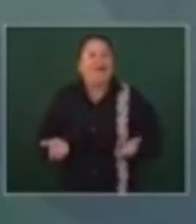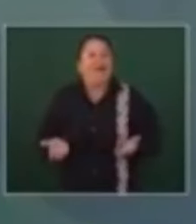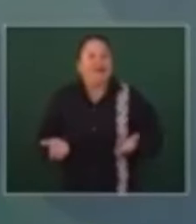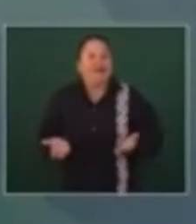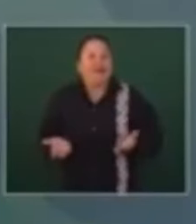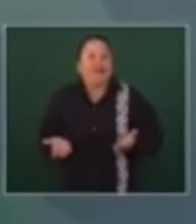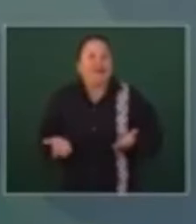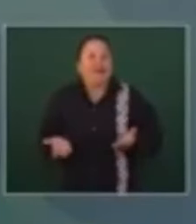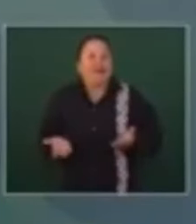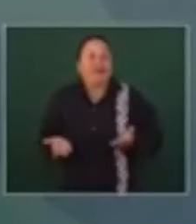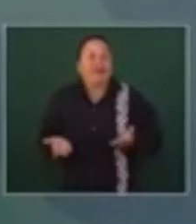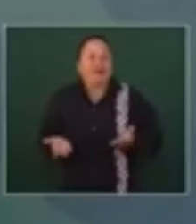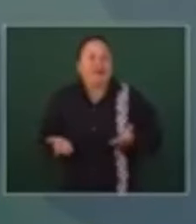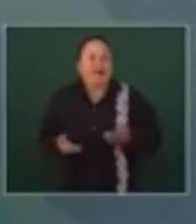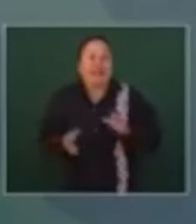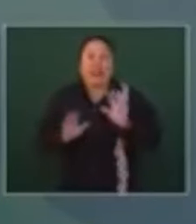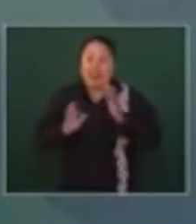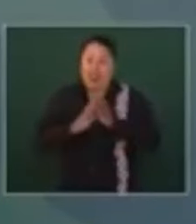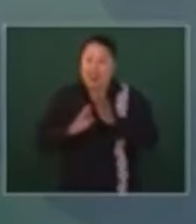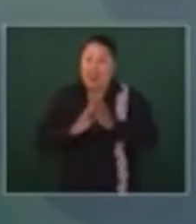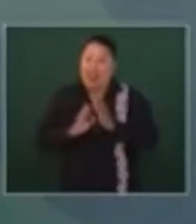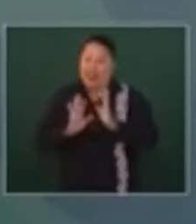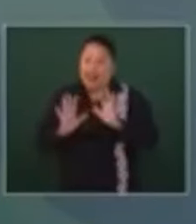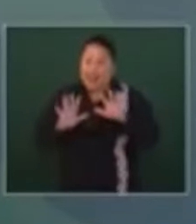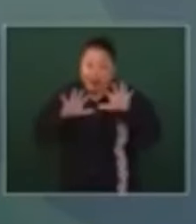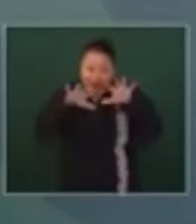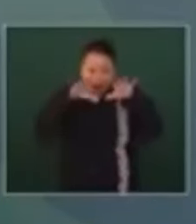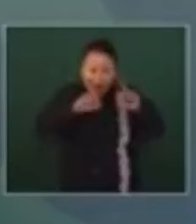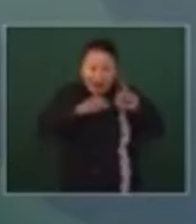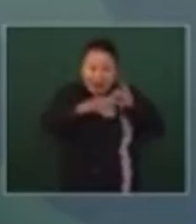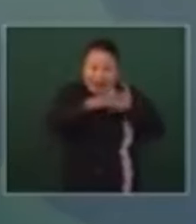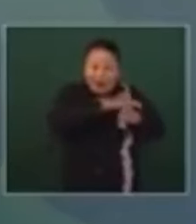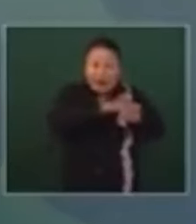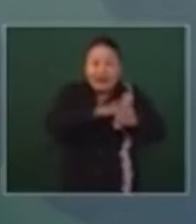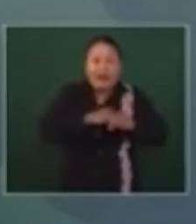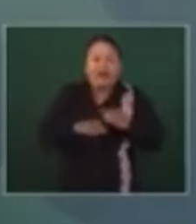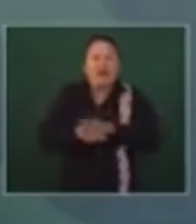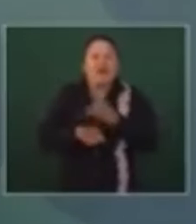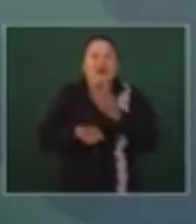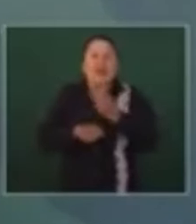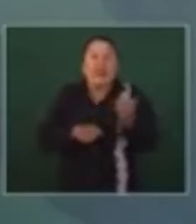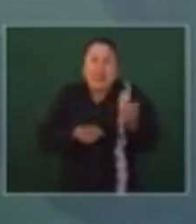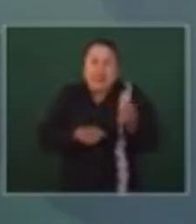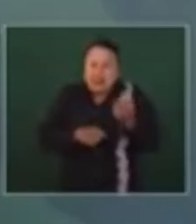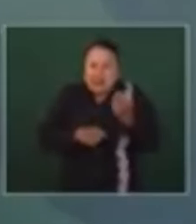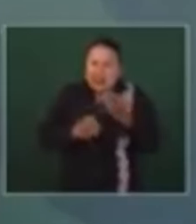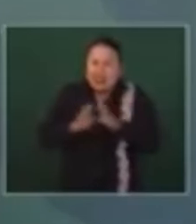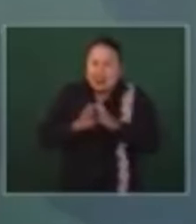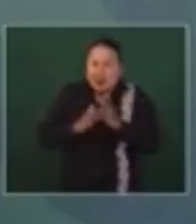está detenido por actuar en complicidad